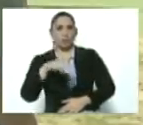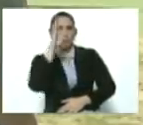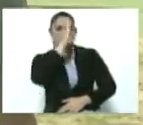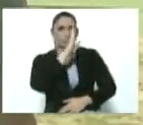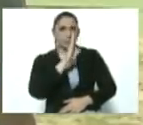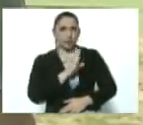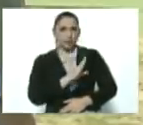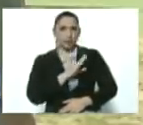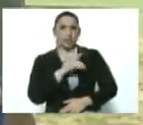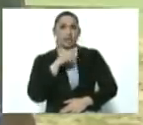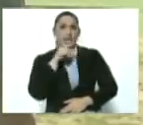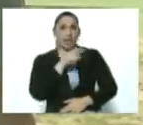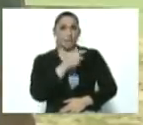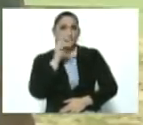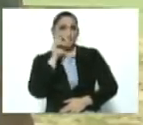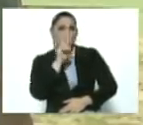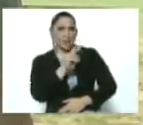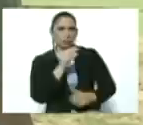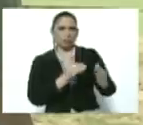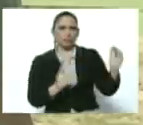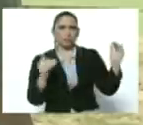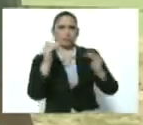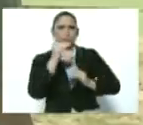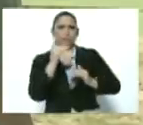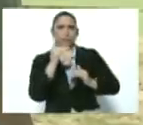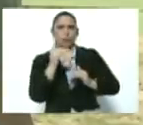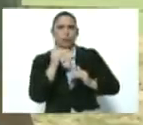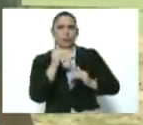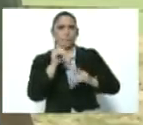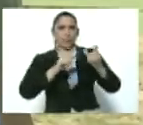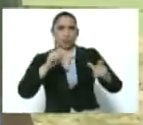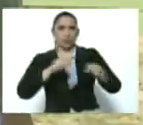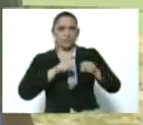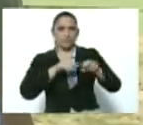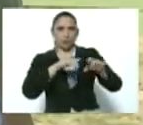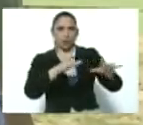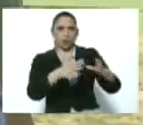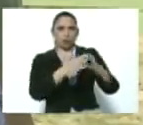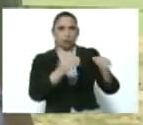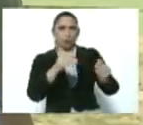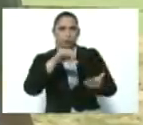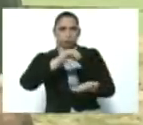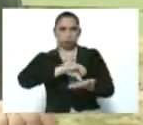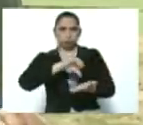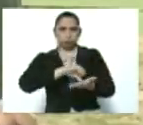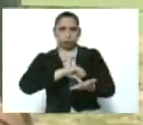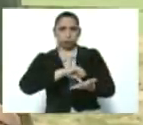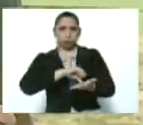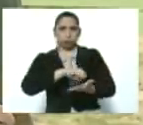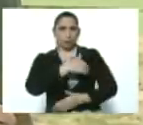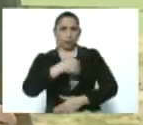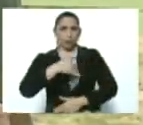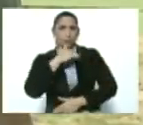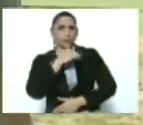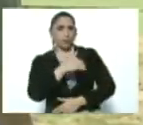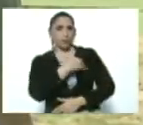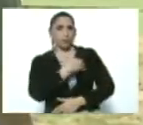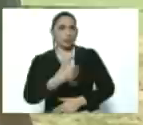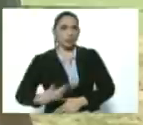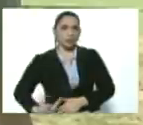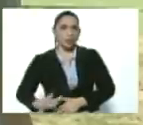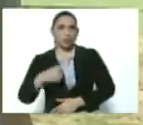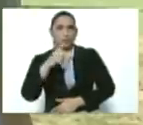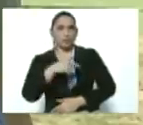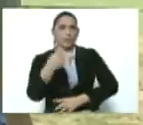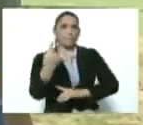y por eso hemos visto incremento de los casos y todos concentrados justamente en este foco queríamos informar al presidente que siguiendo